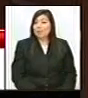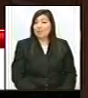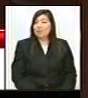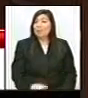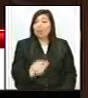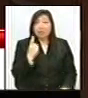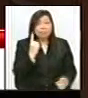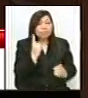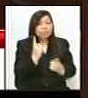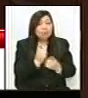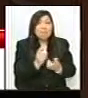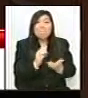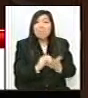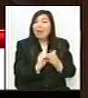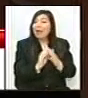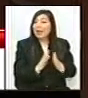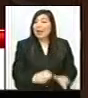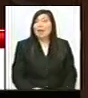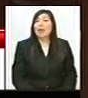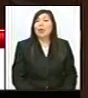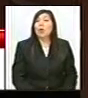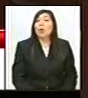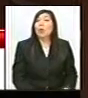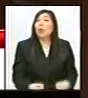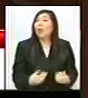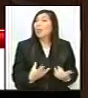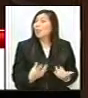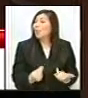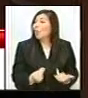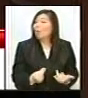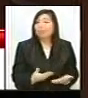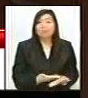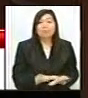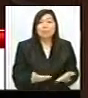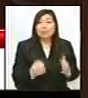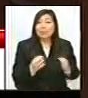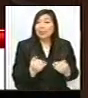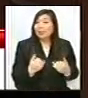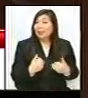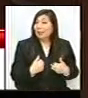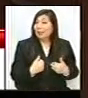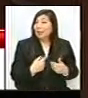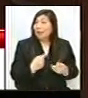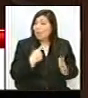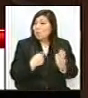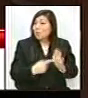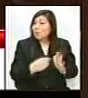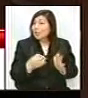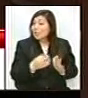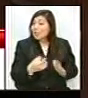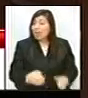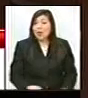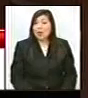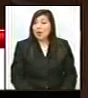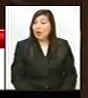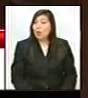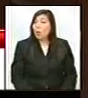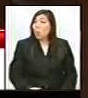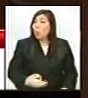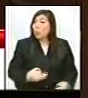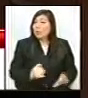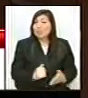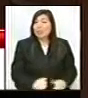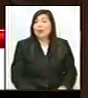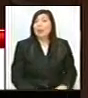con objetividad. Pero el juicio de hecho no consiste únicamente en afirmar si es que hay sospecha reveladora o no. El juicio de